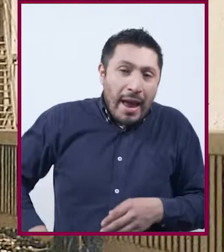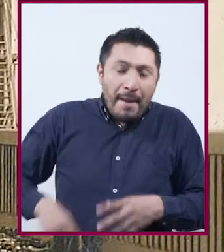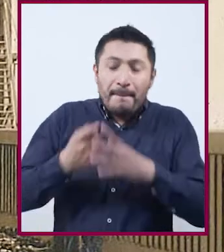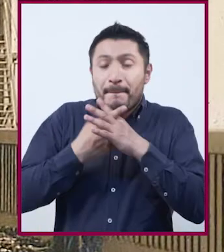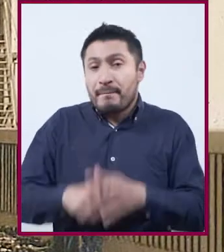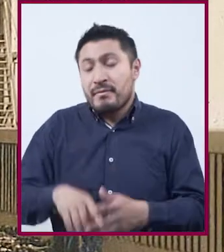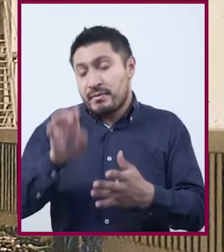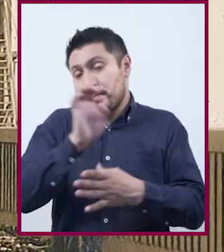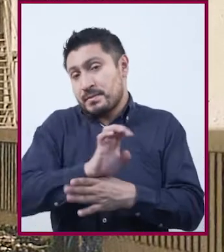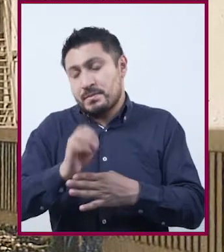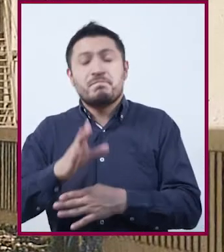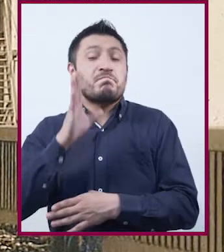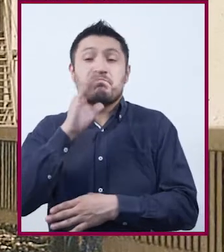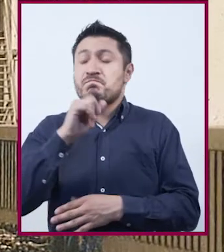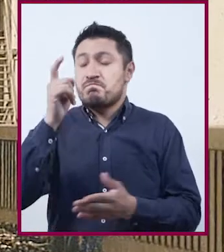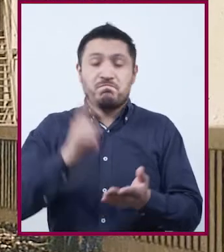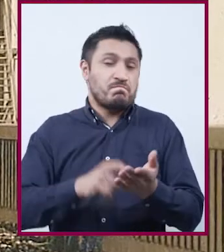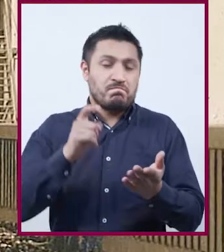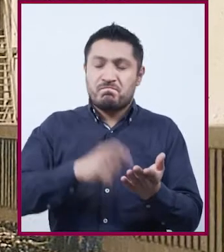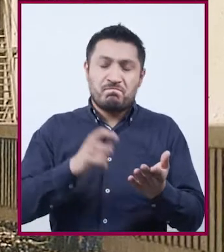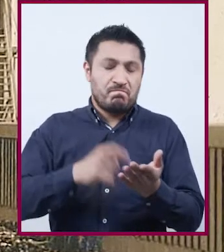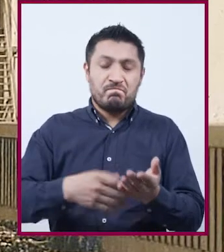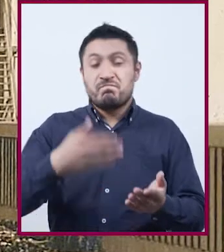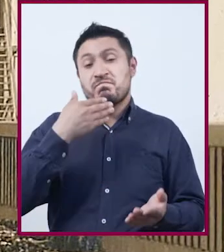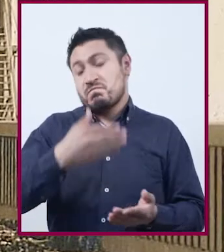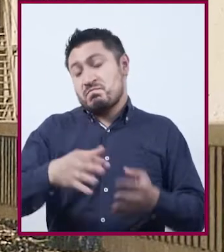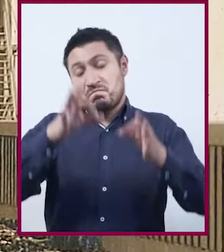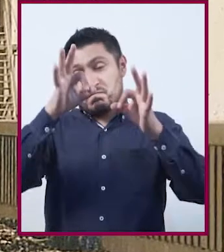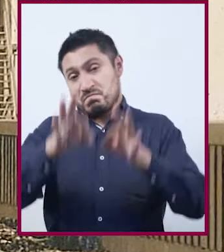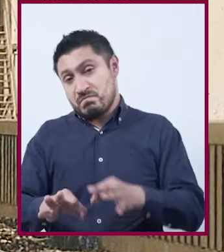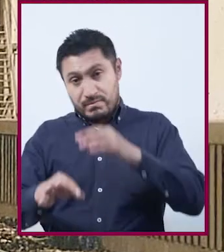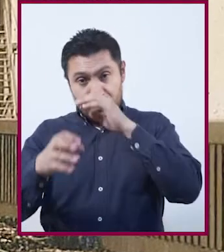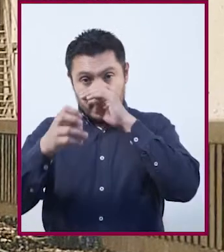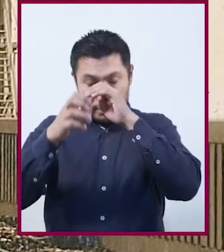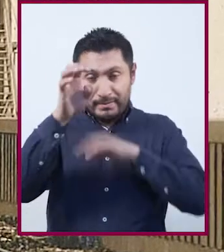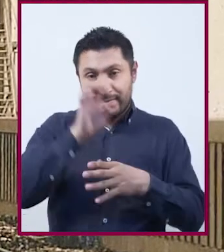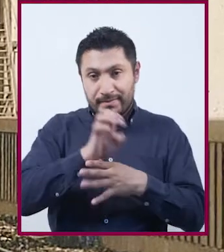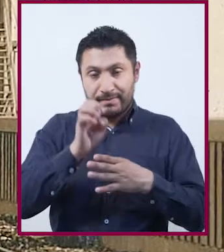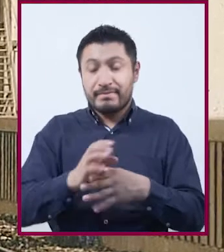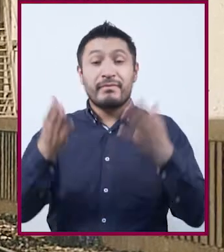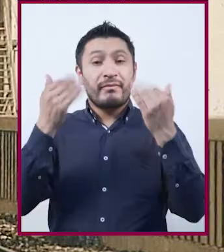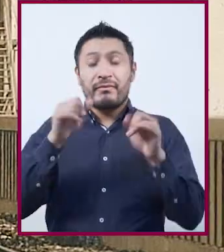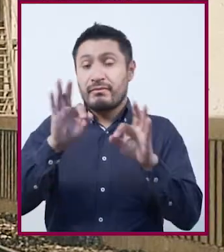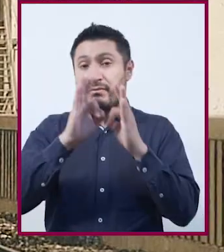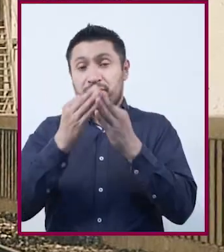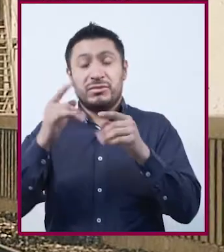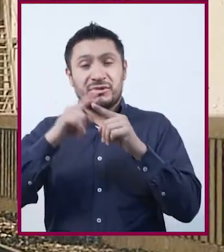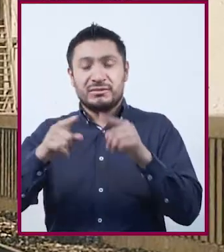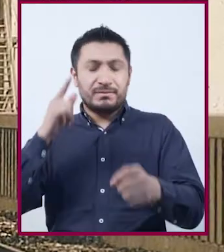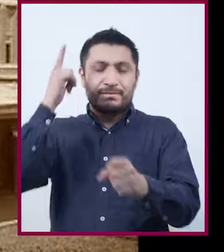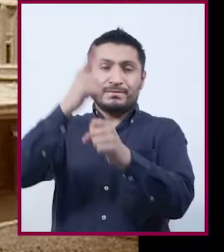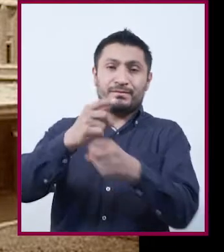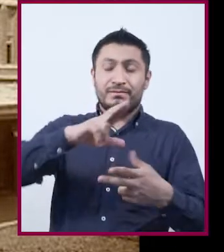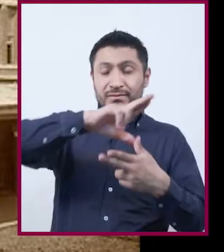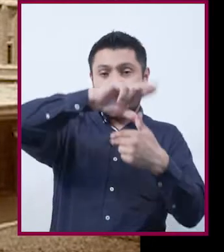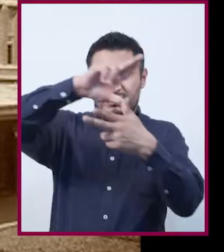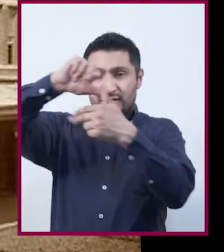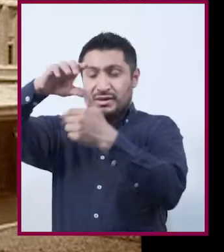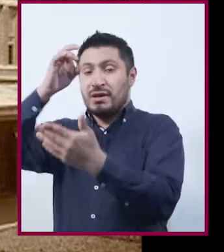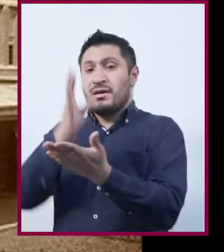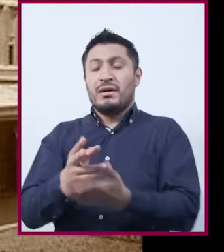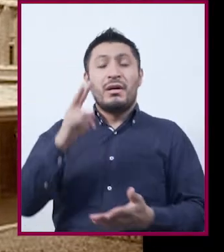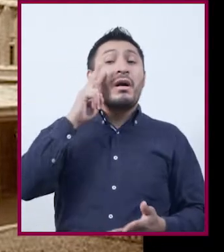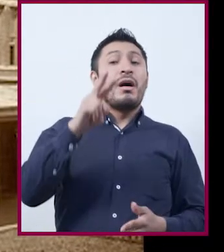etapa embrionaria, por lo que no se podía comunicar sucesos con eficacia, de tal manera que no había otra forma de